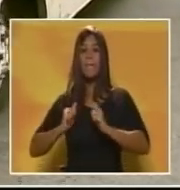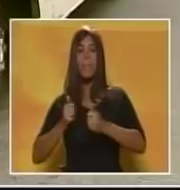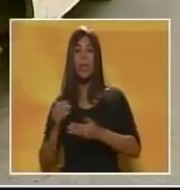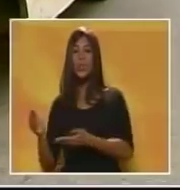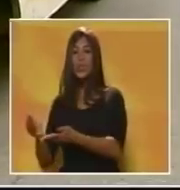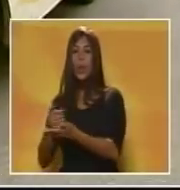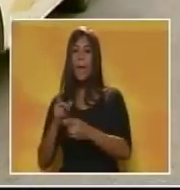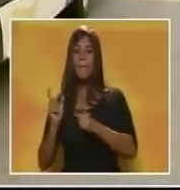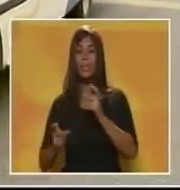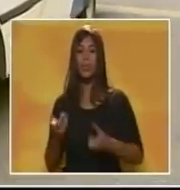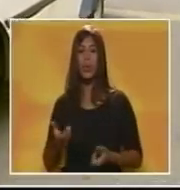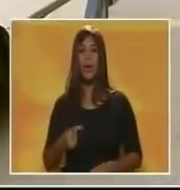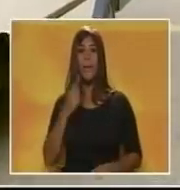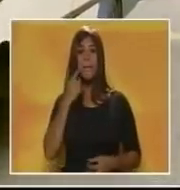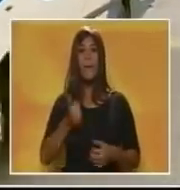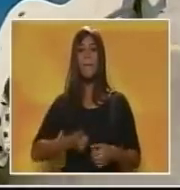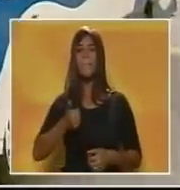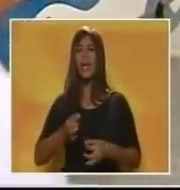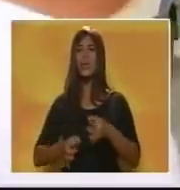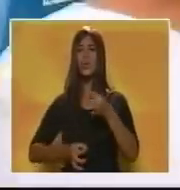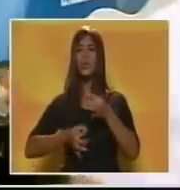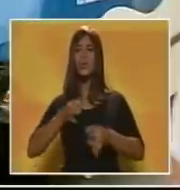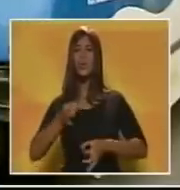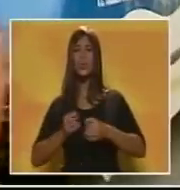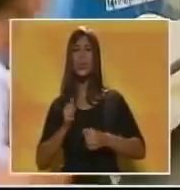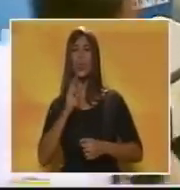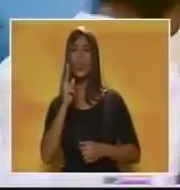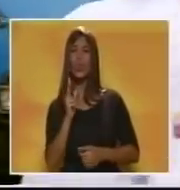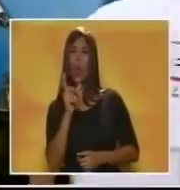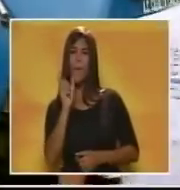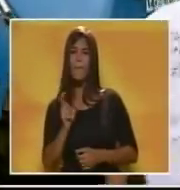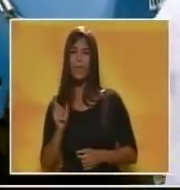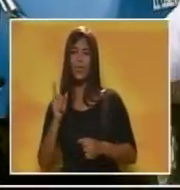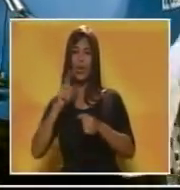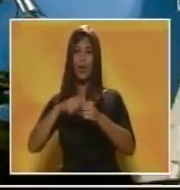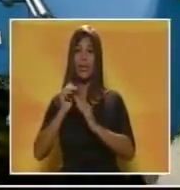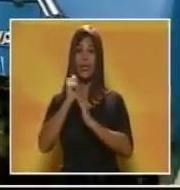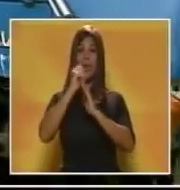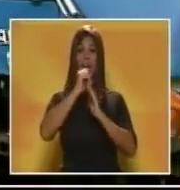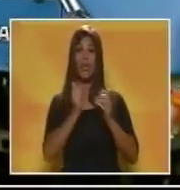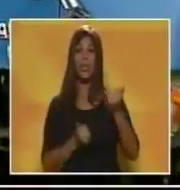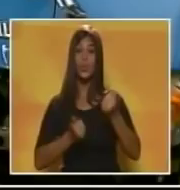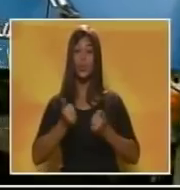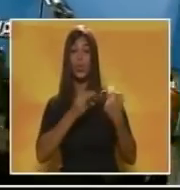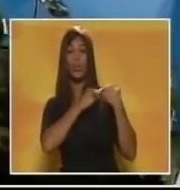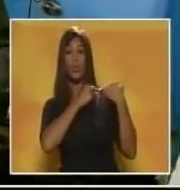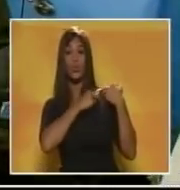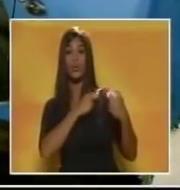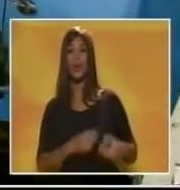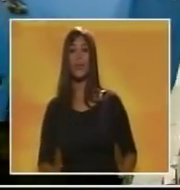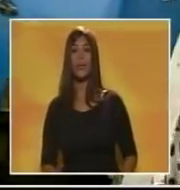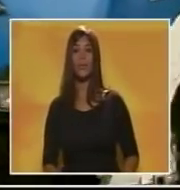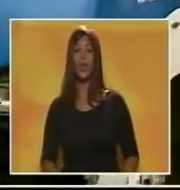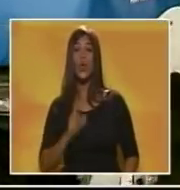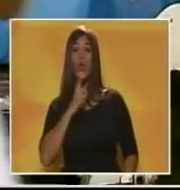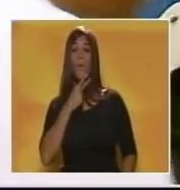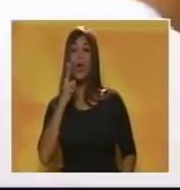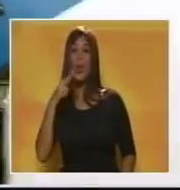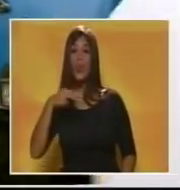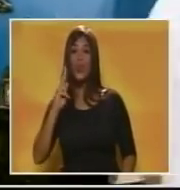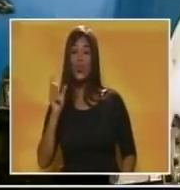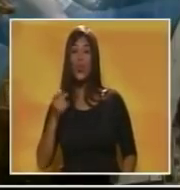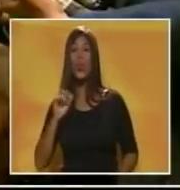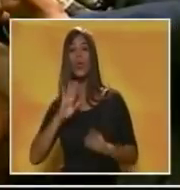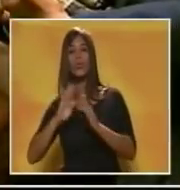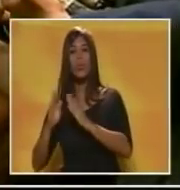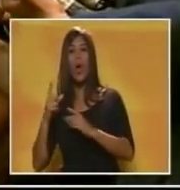la población. A continuación, parte de lo que dijeron dos líderes gremiales del transporte, Hugo Cando y José